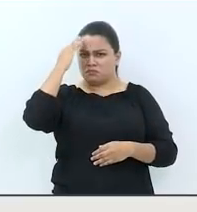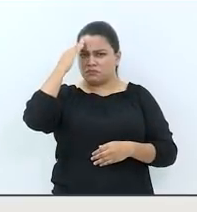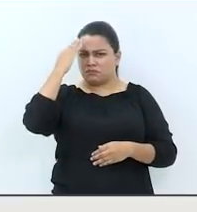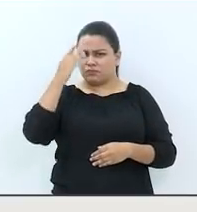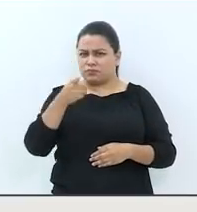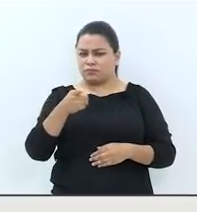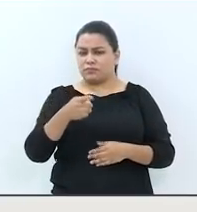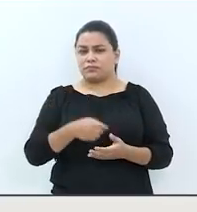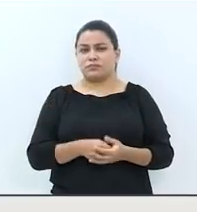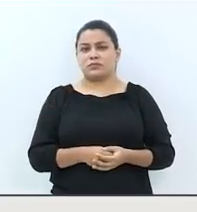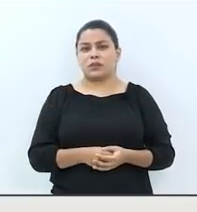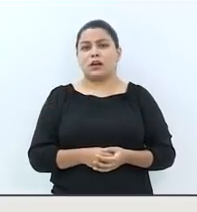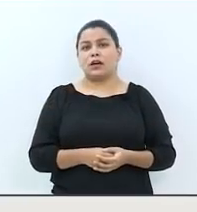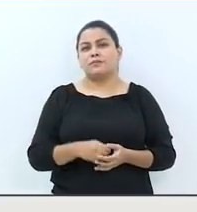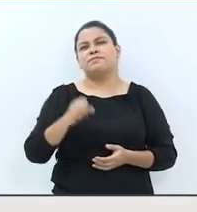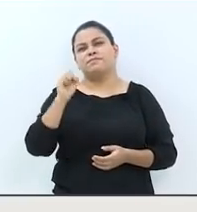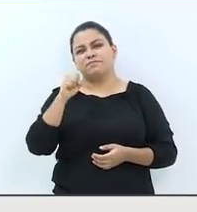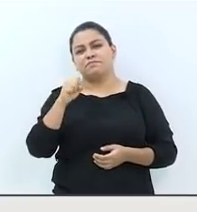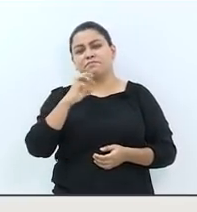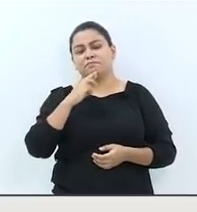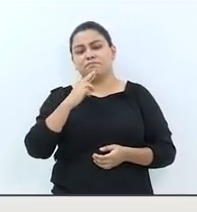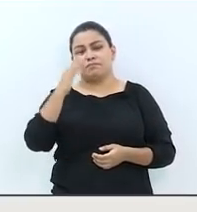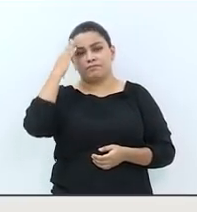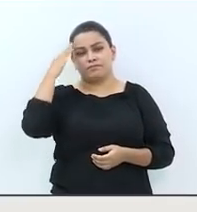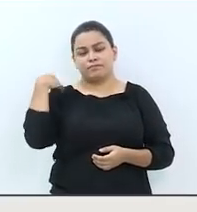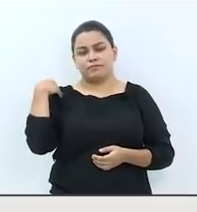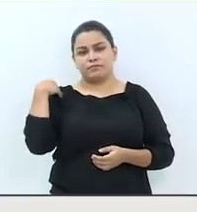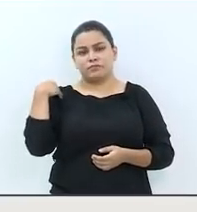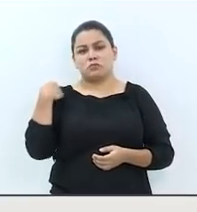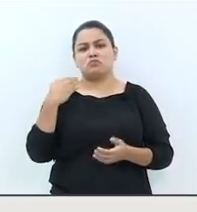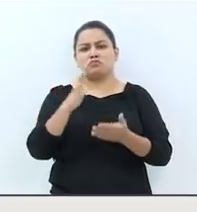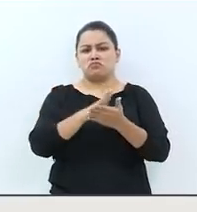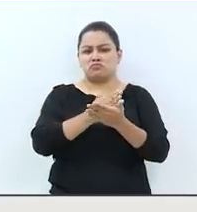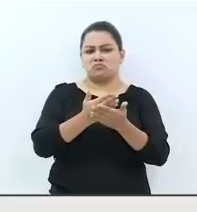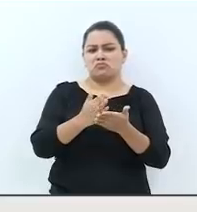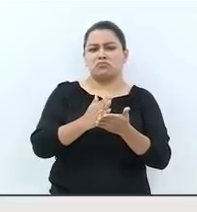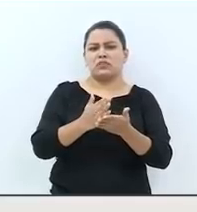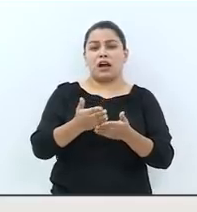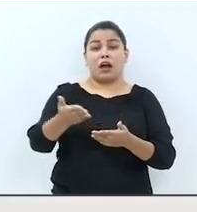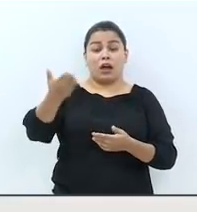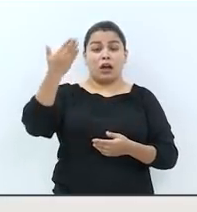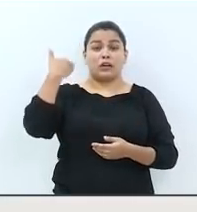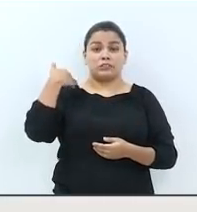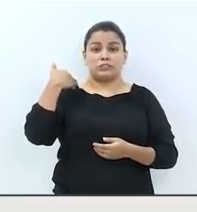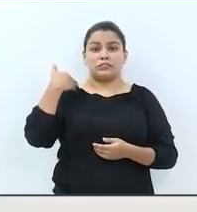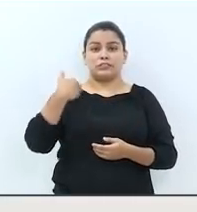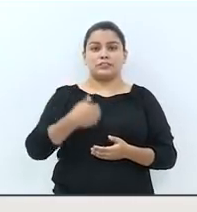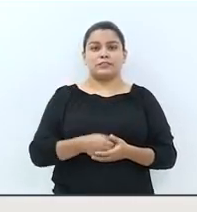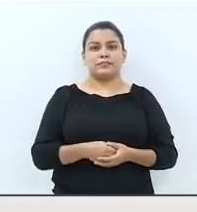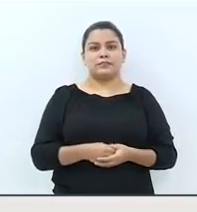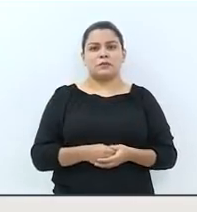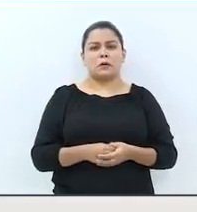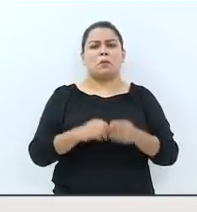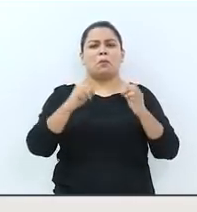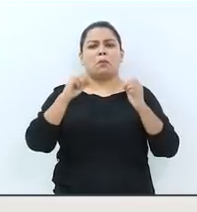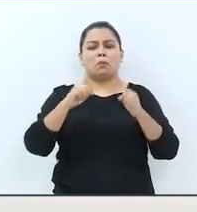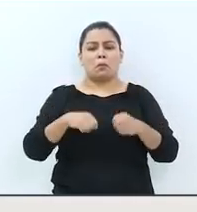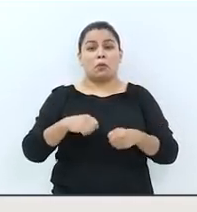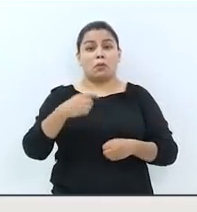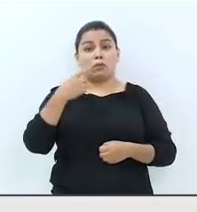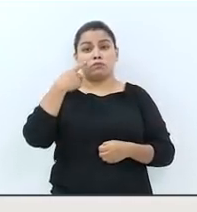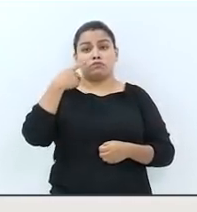EduMoción? Sí, realmente hemos estado compartiendo en las sesiones anteriores y podemos